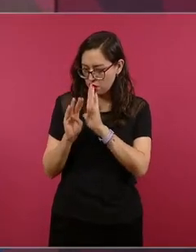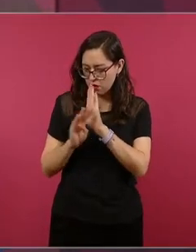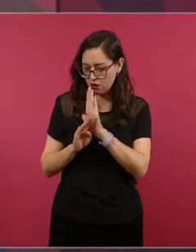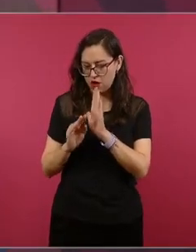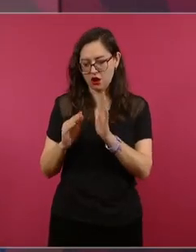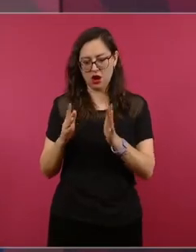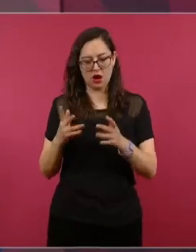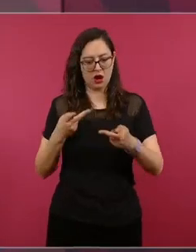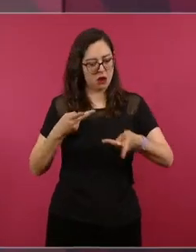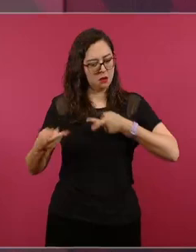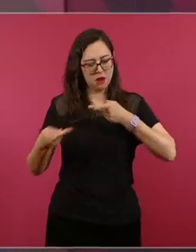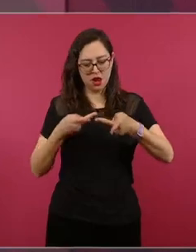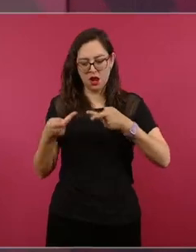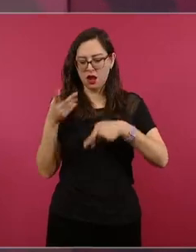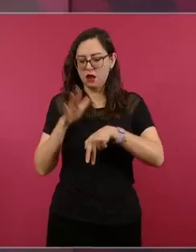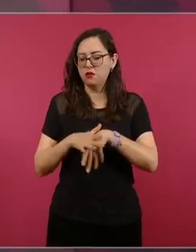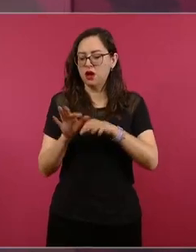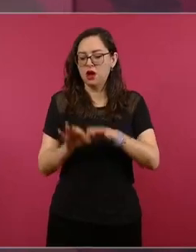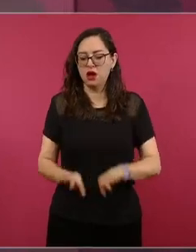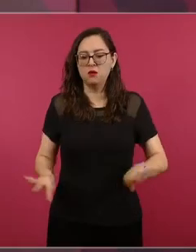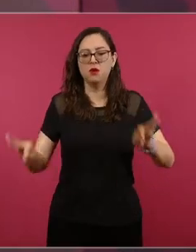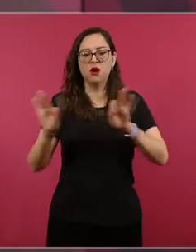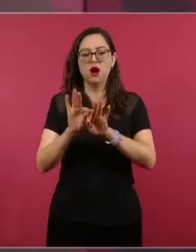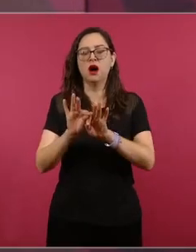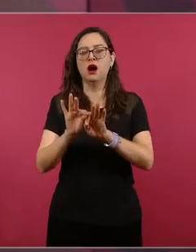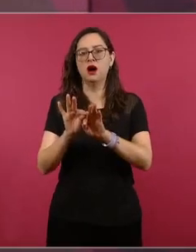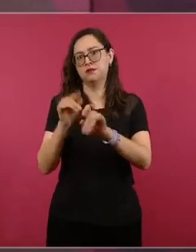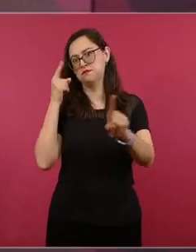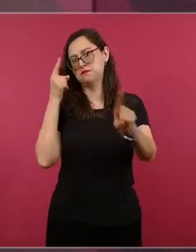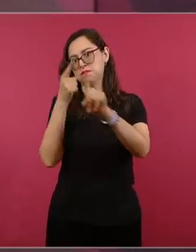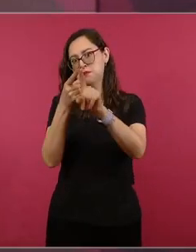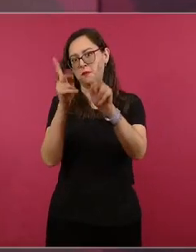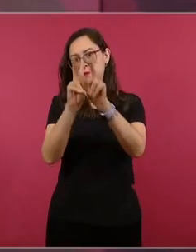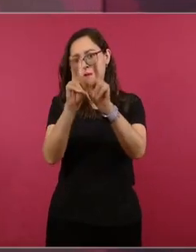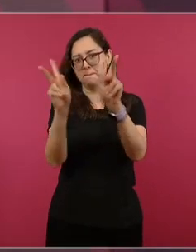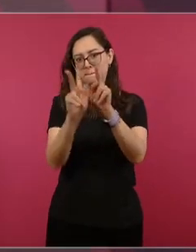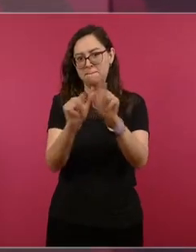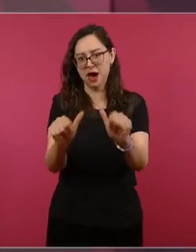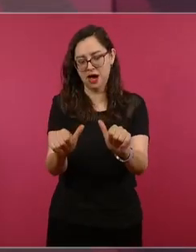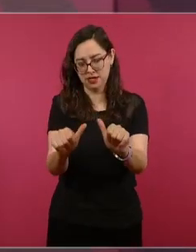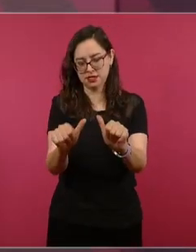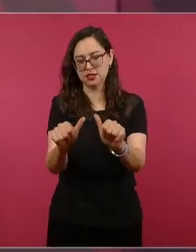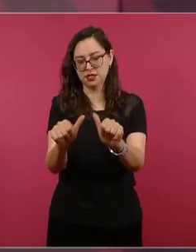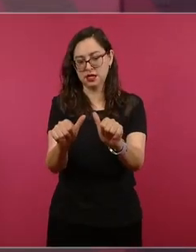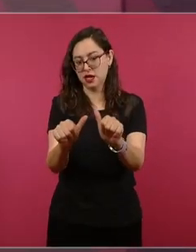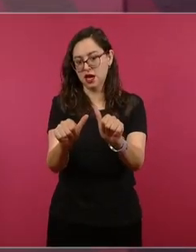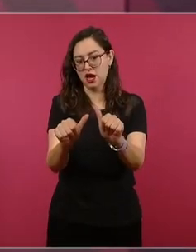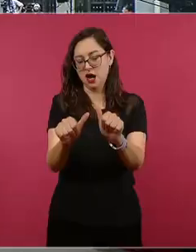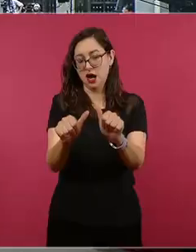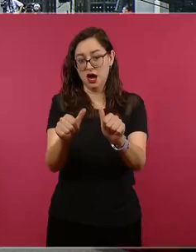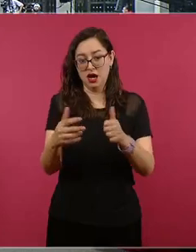importante para garantizar la paz sea atender las causas.